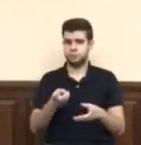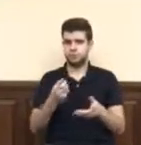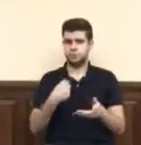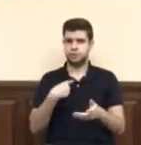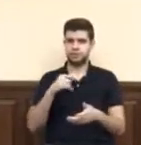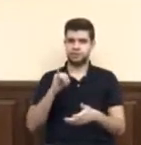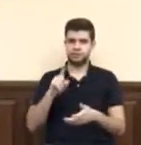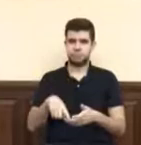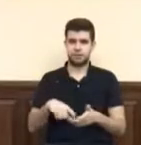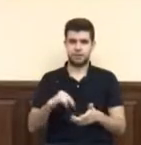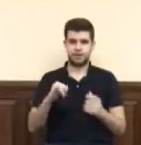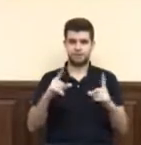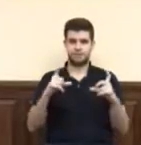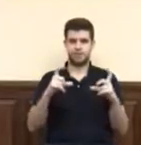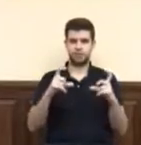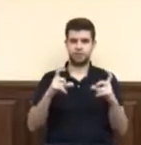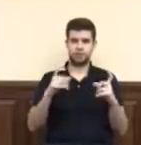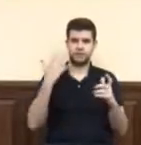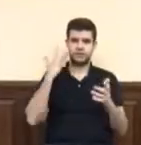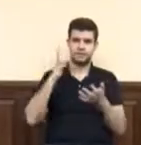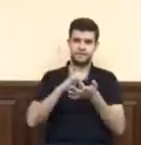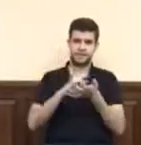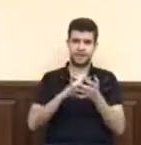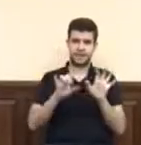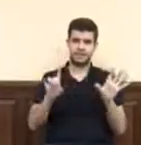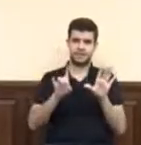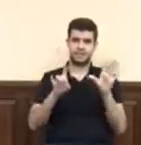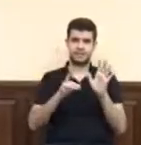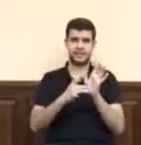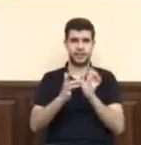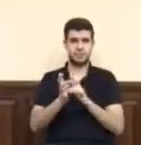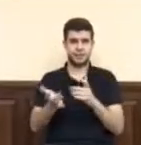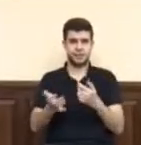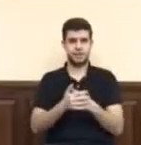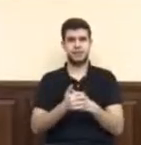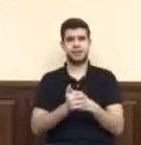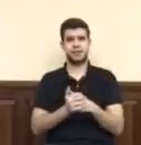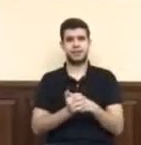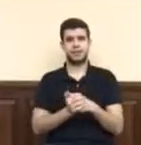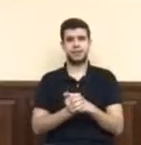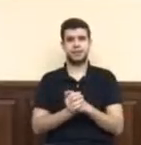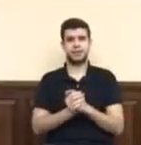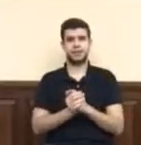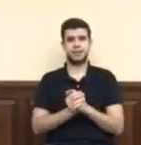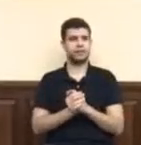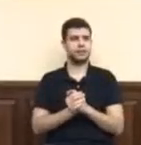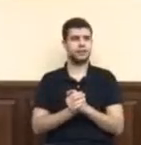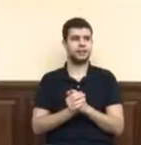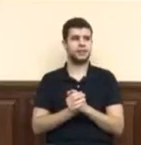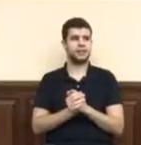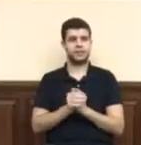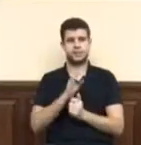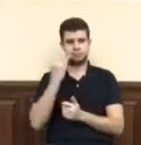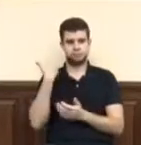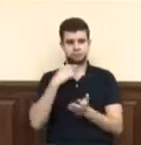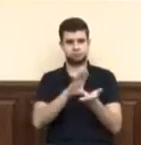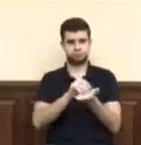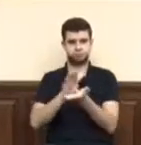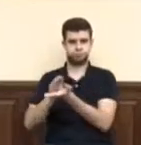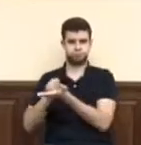fotitos del día 6 de abril, cuando se anunció, además que se recogió en un montón de